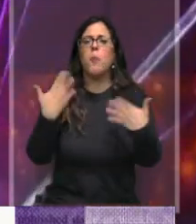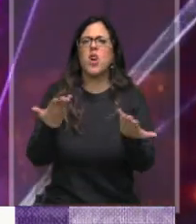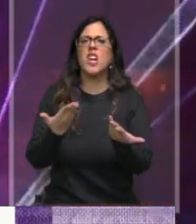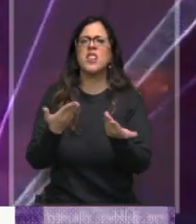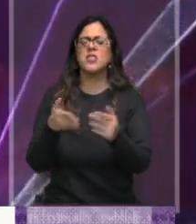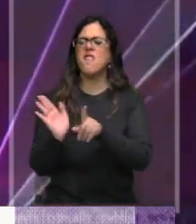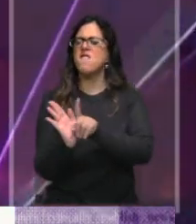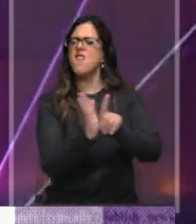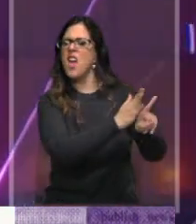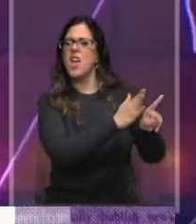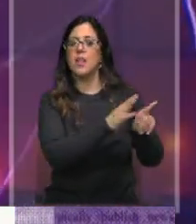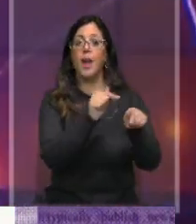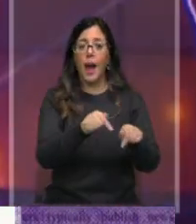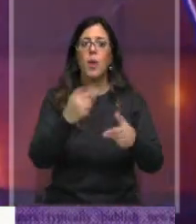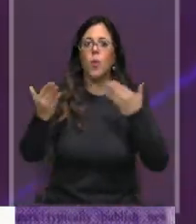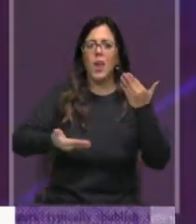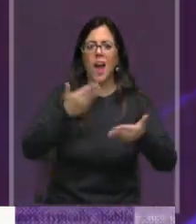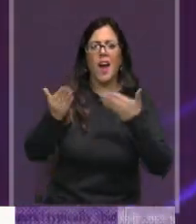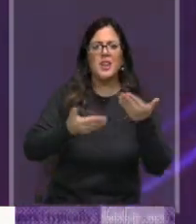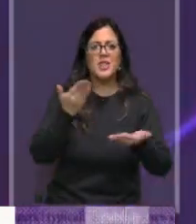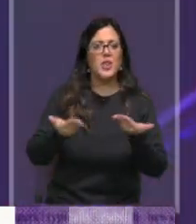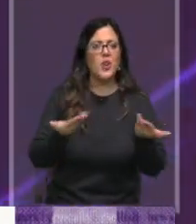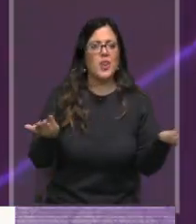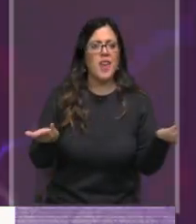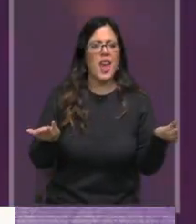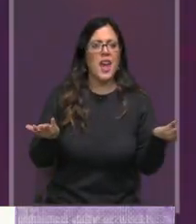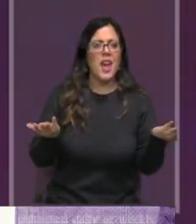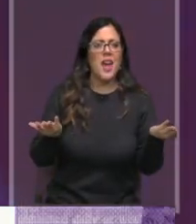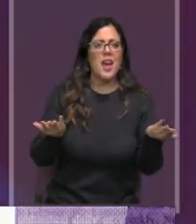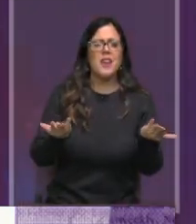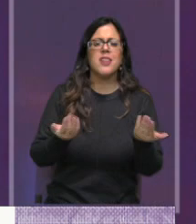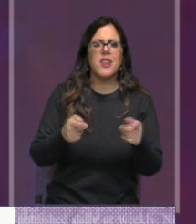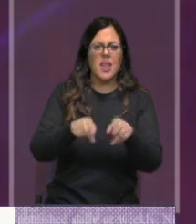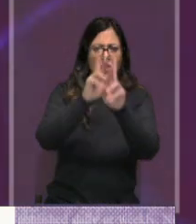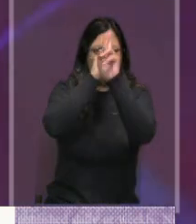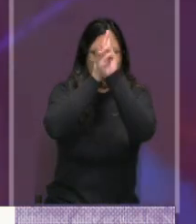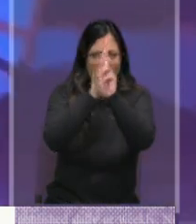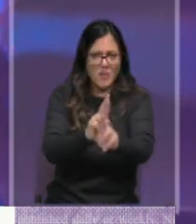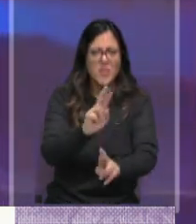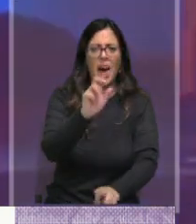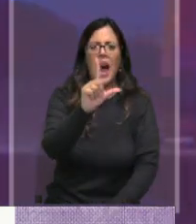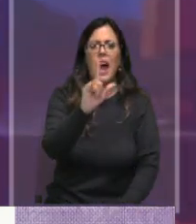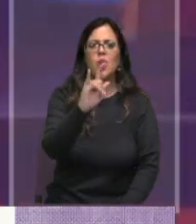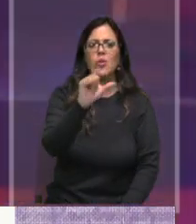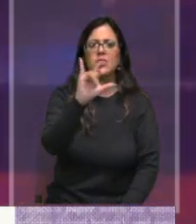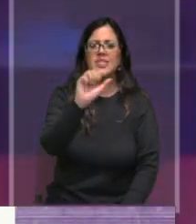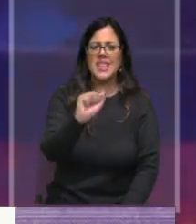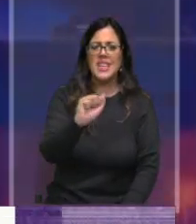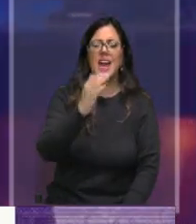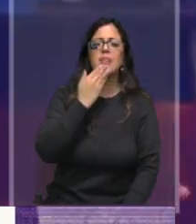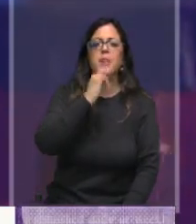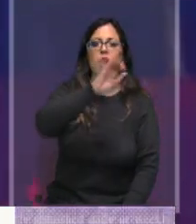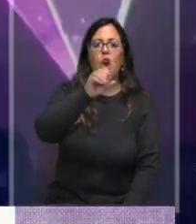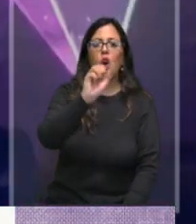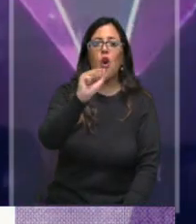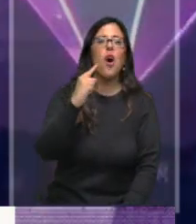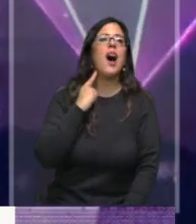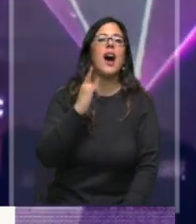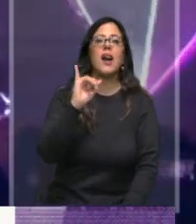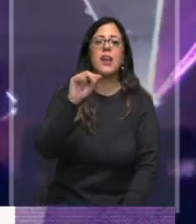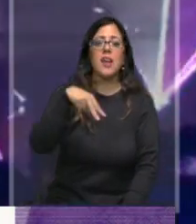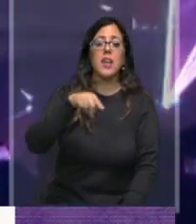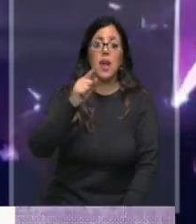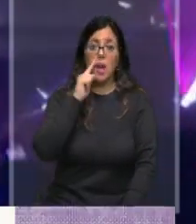Se convierte en un himno con el cual estrellas planetarias le rinden homenaje a Lucía y Joaquín. Mire lo que ocurre en